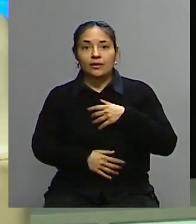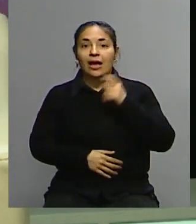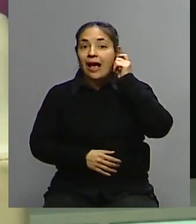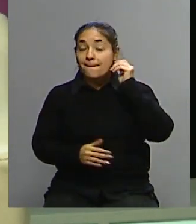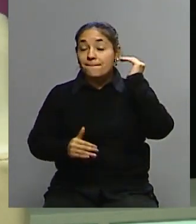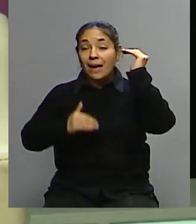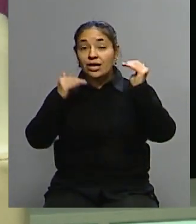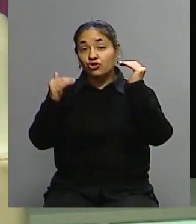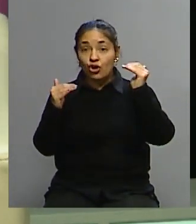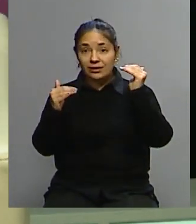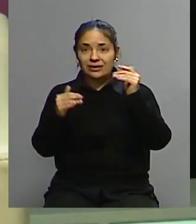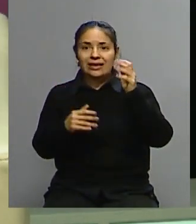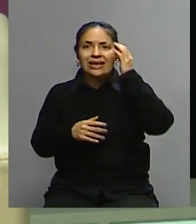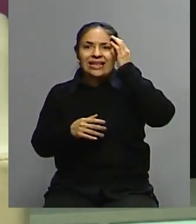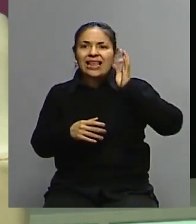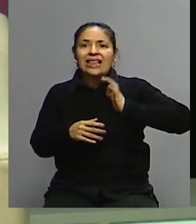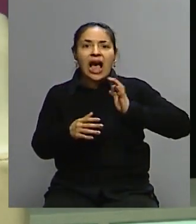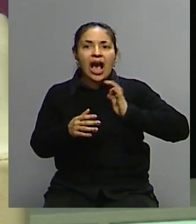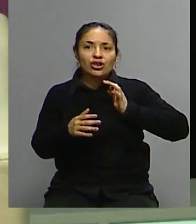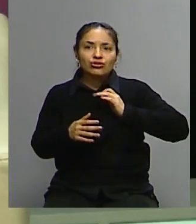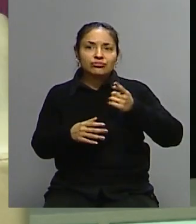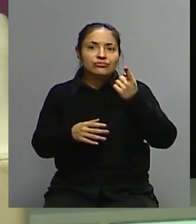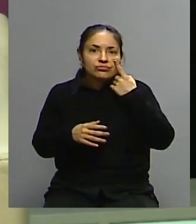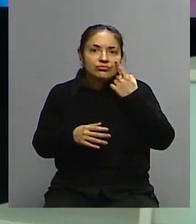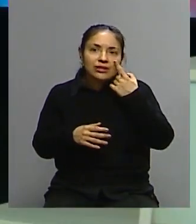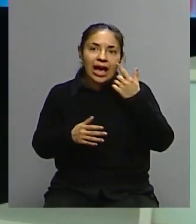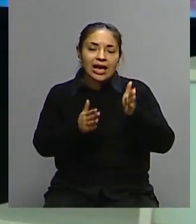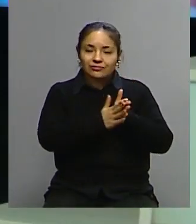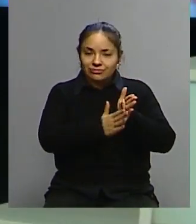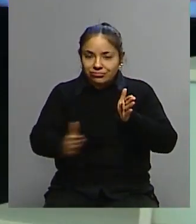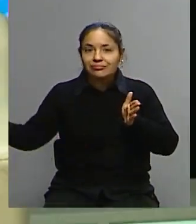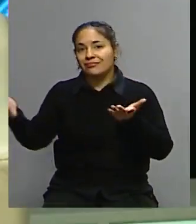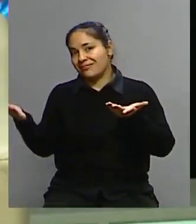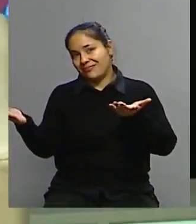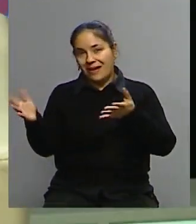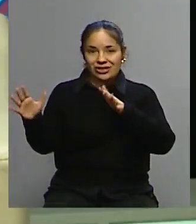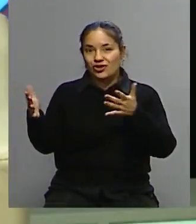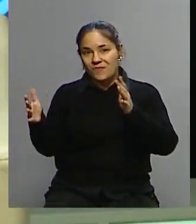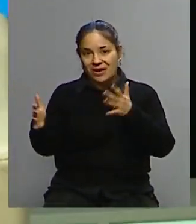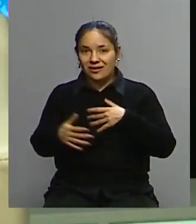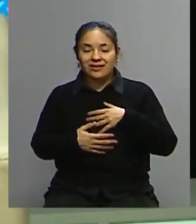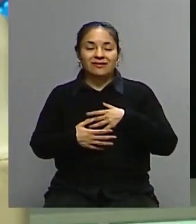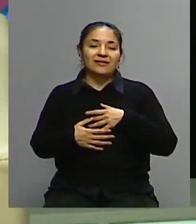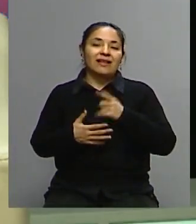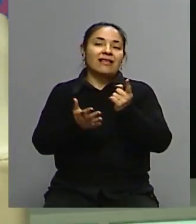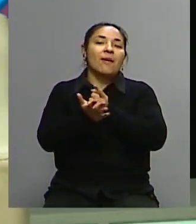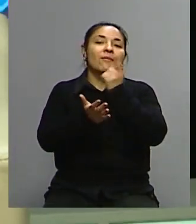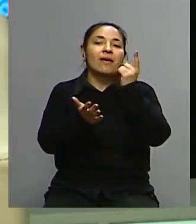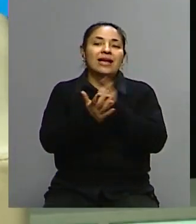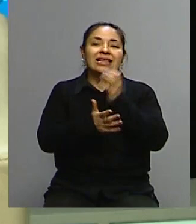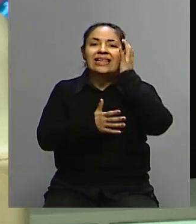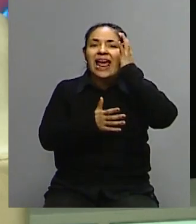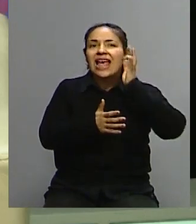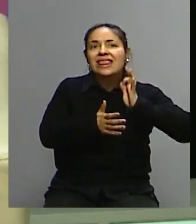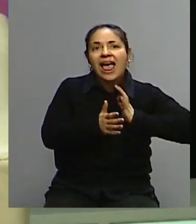estar casi más de 30 años viviendo en la etapa. Entonces, bueno, imagínense que es imposible pensar que vamos a estar 30